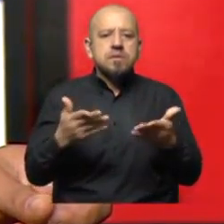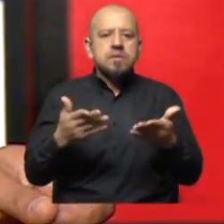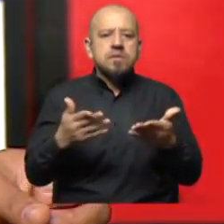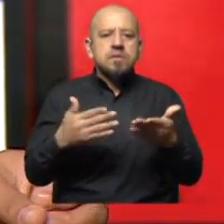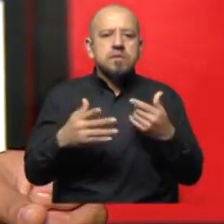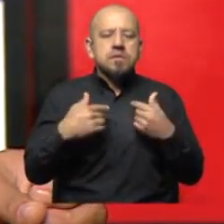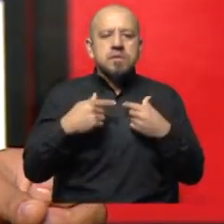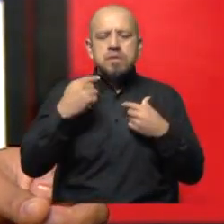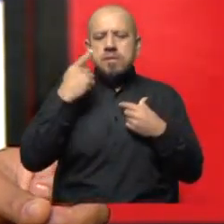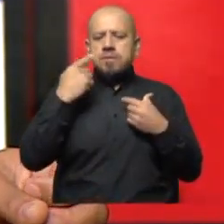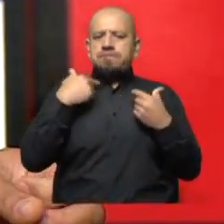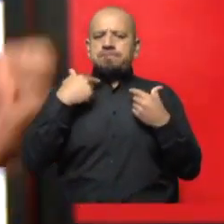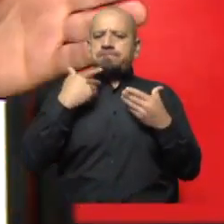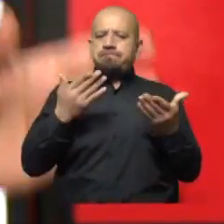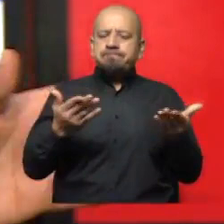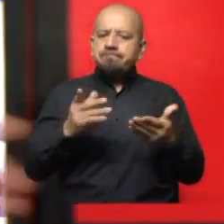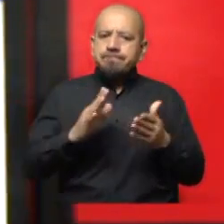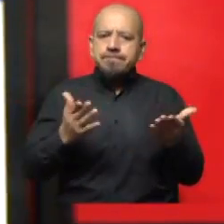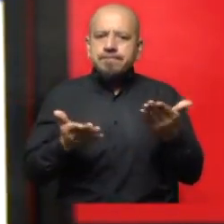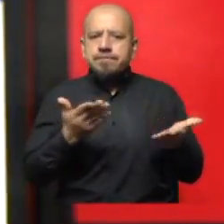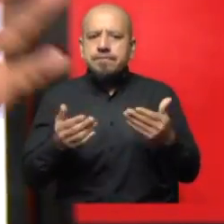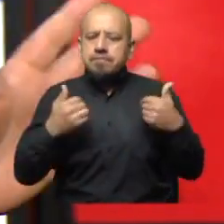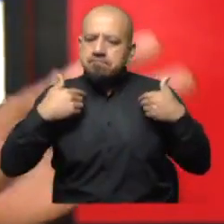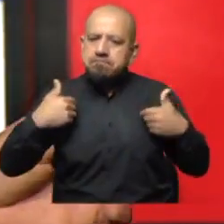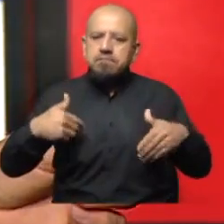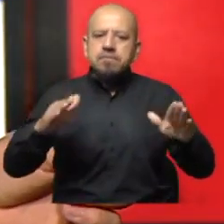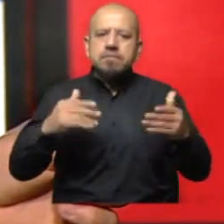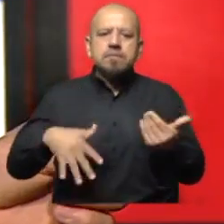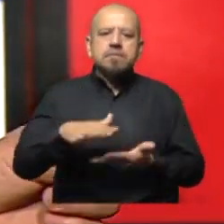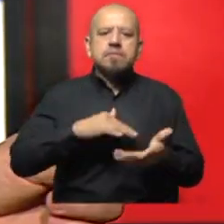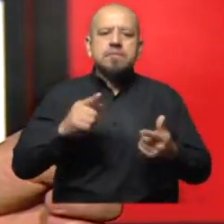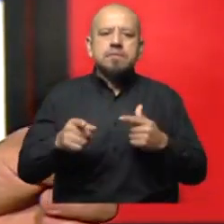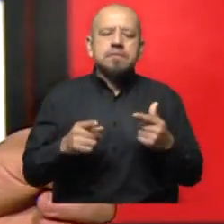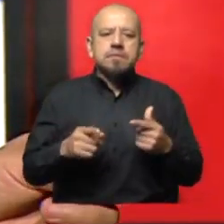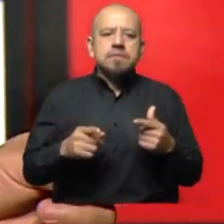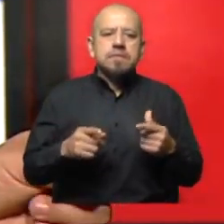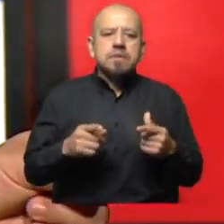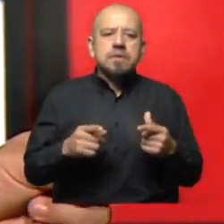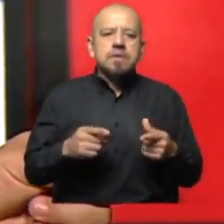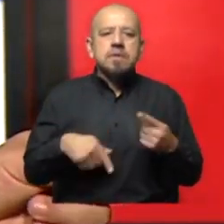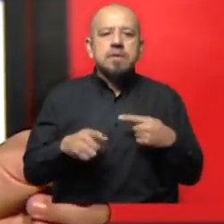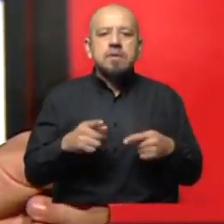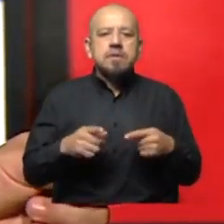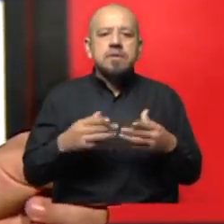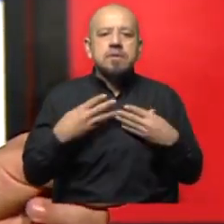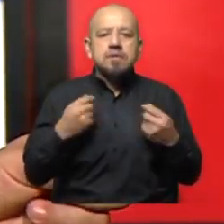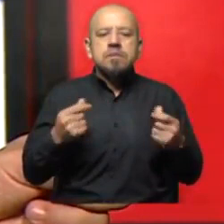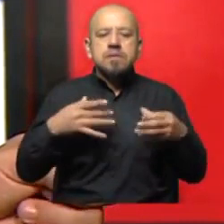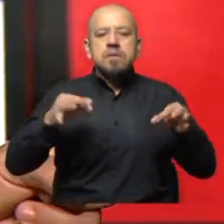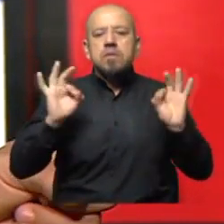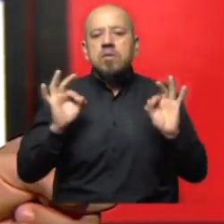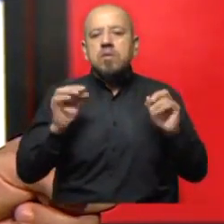este éxito como dejarme llevar por la situación vivida vivirla y de hecho sentirme cómodo